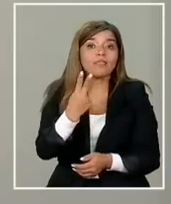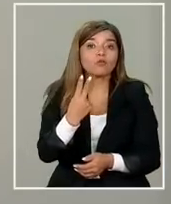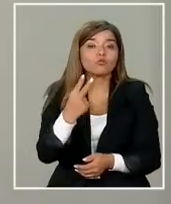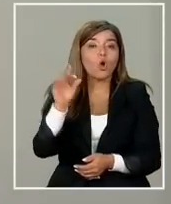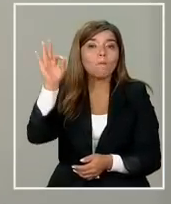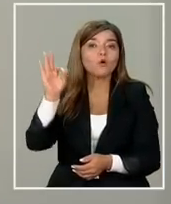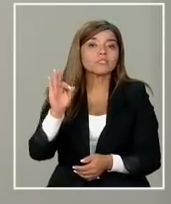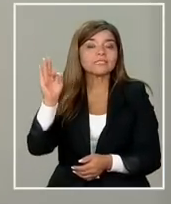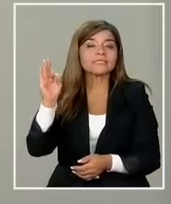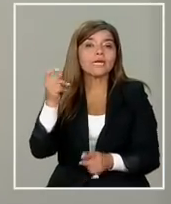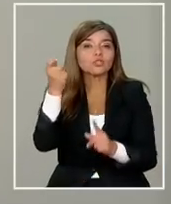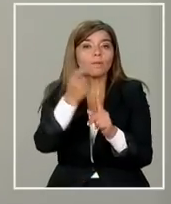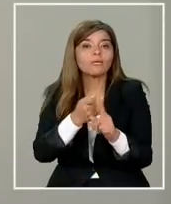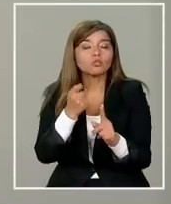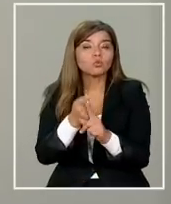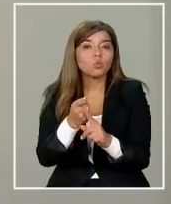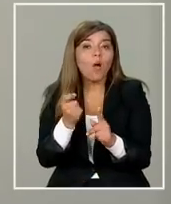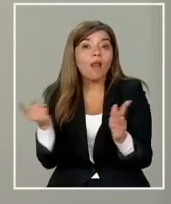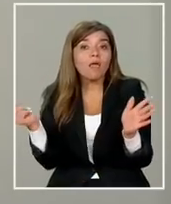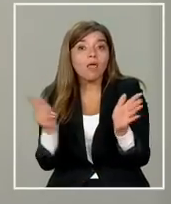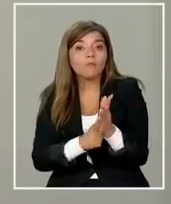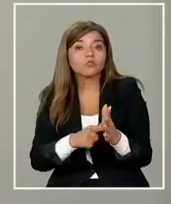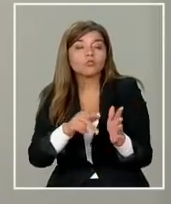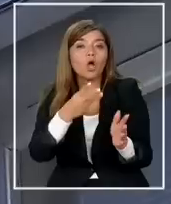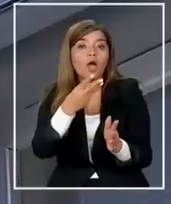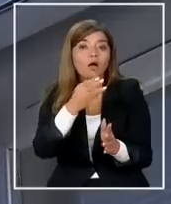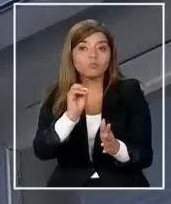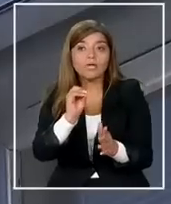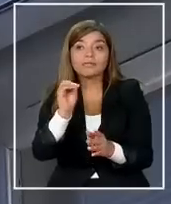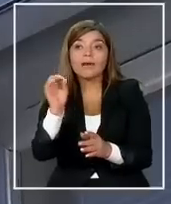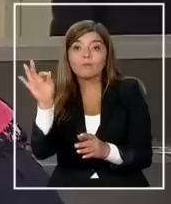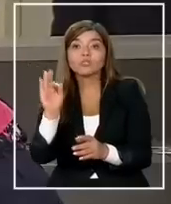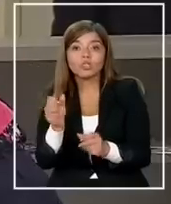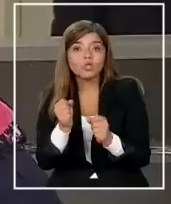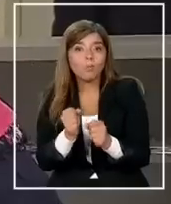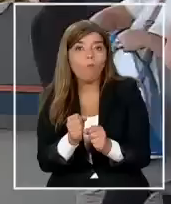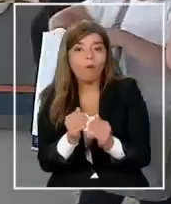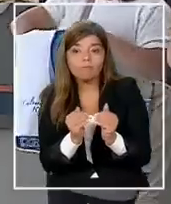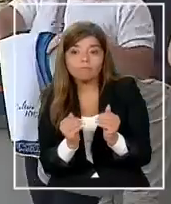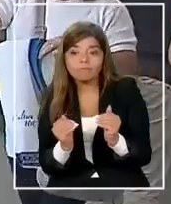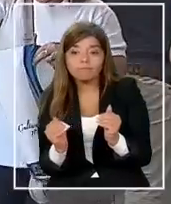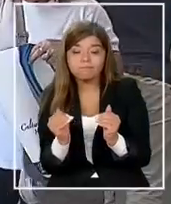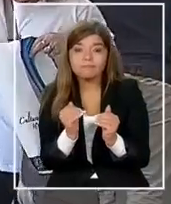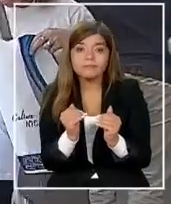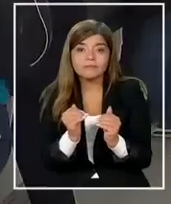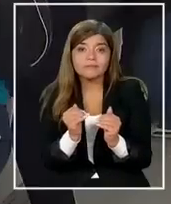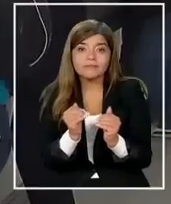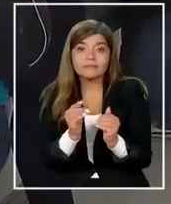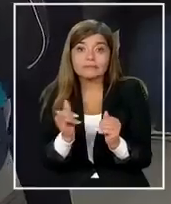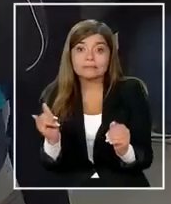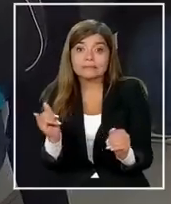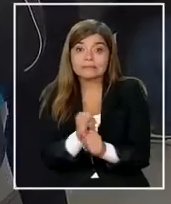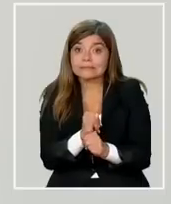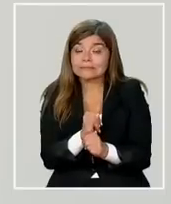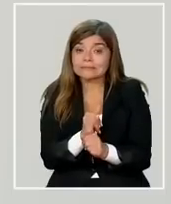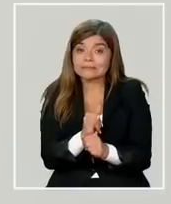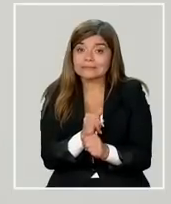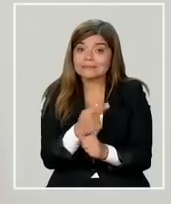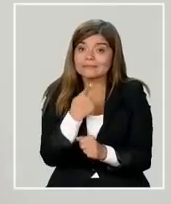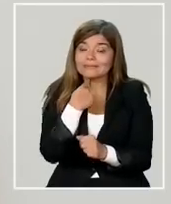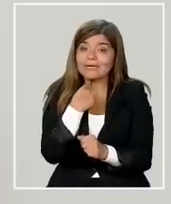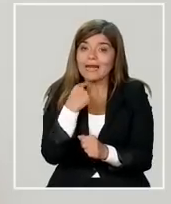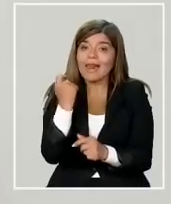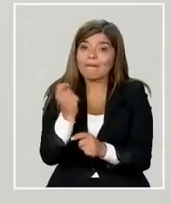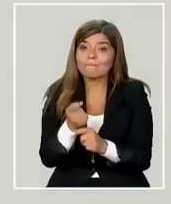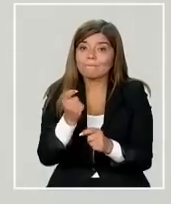mensual, todo esto sobre el monto del impuesto y que puede llegar hasta un 30%. Si se detecta que hubo dolo para defraudar al fisco, la multa